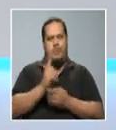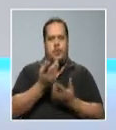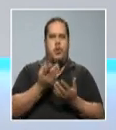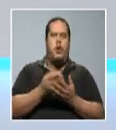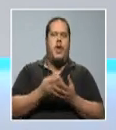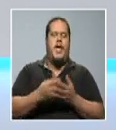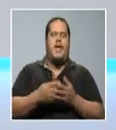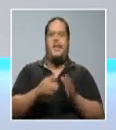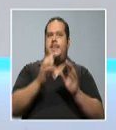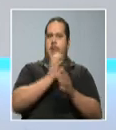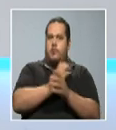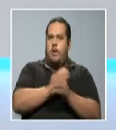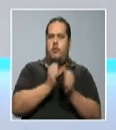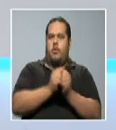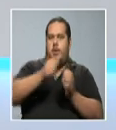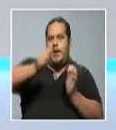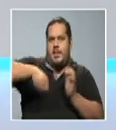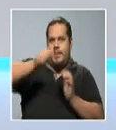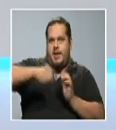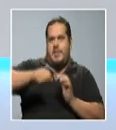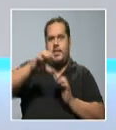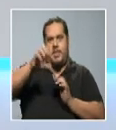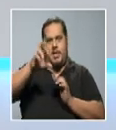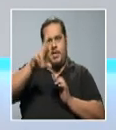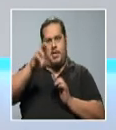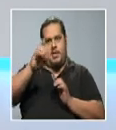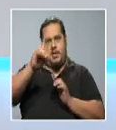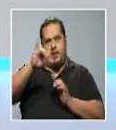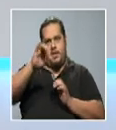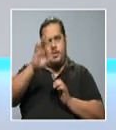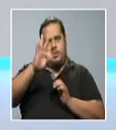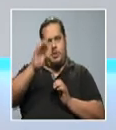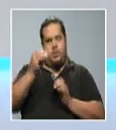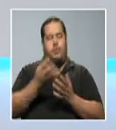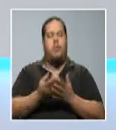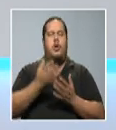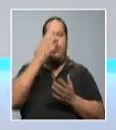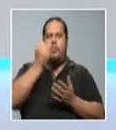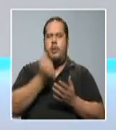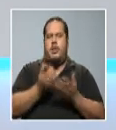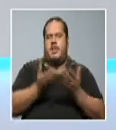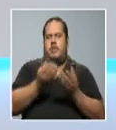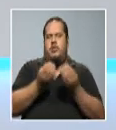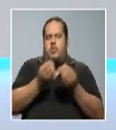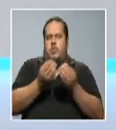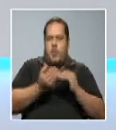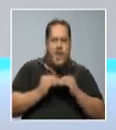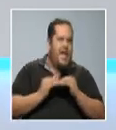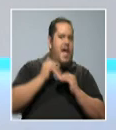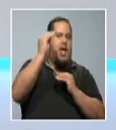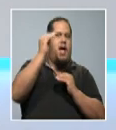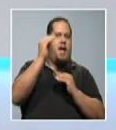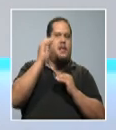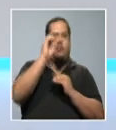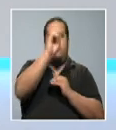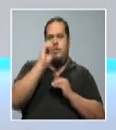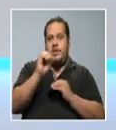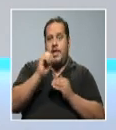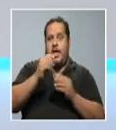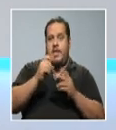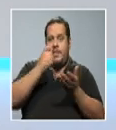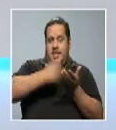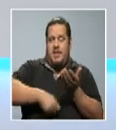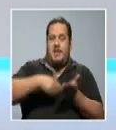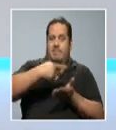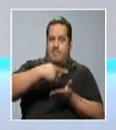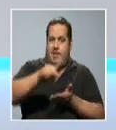crédito, pero que también tenemos que tener cuidado que representa por lo general altas tasas de interés y plazos muy cortos para pagar.